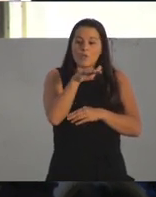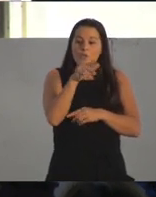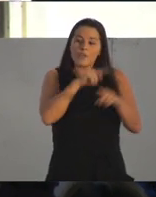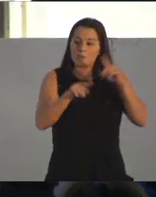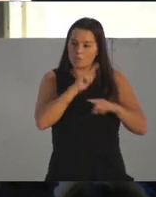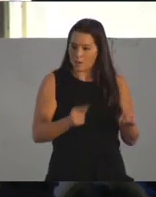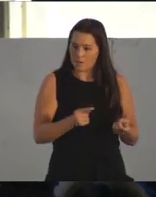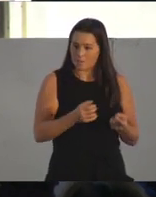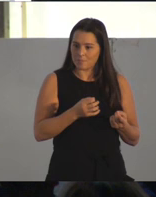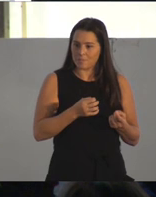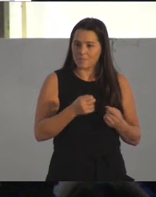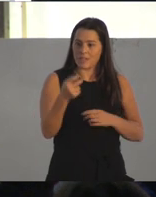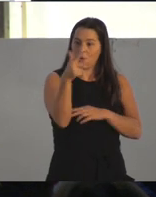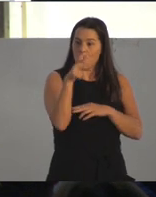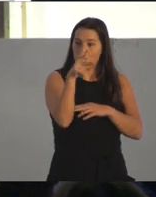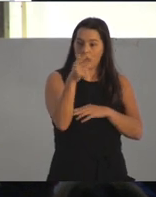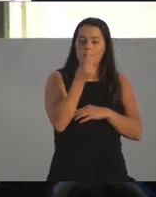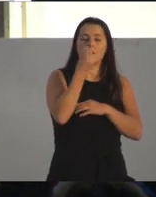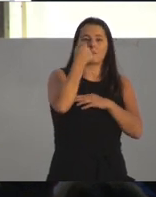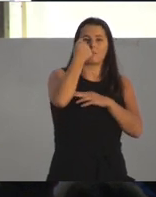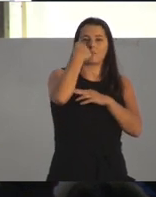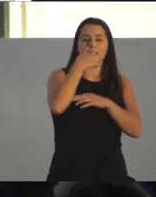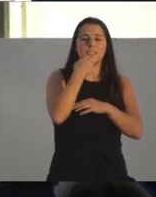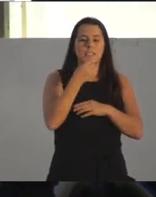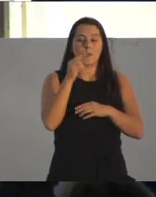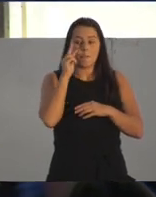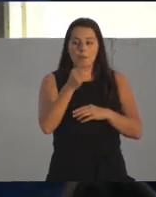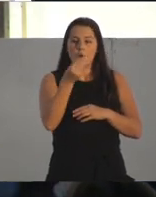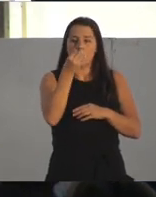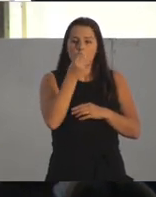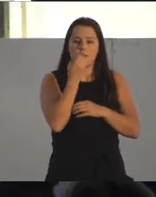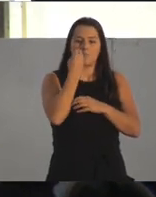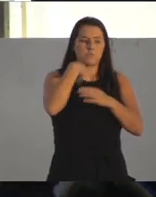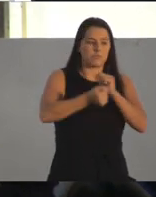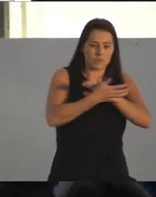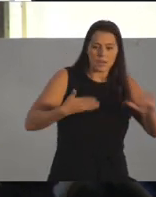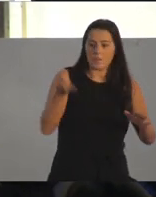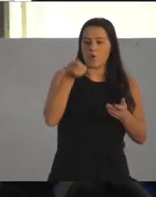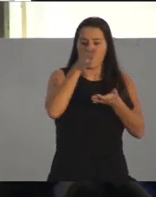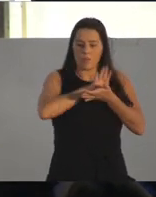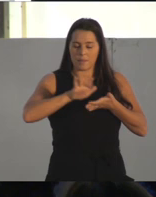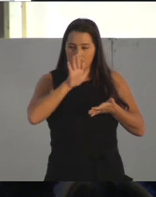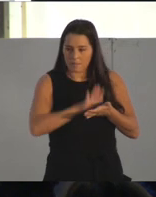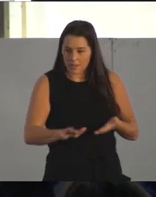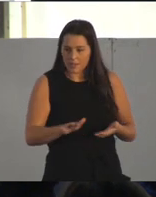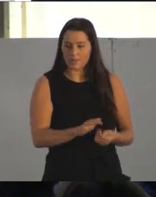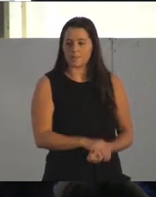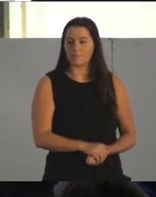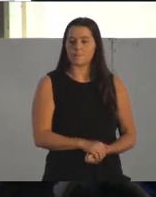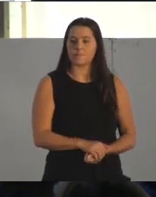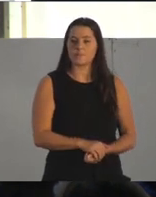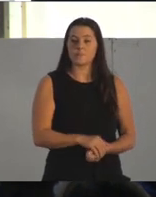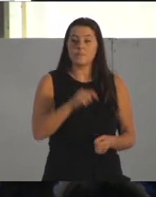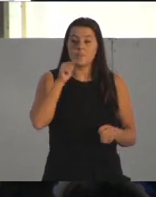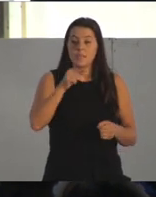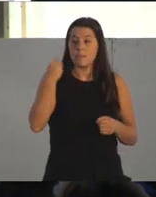dónde va, si pasa adecuadamente, si pasa muy rápido, muy despacito. Y la videofluoroscopia es lo mismo,